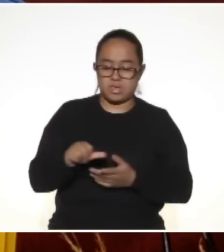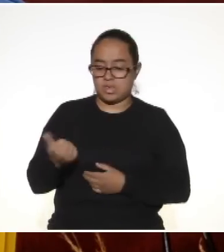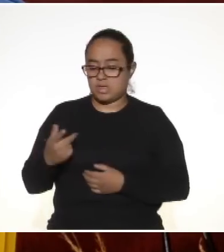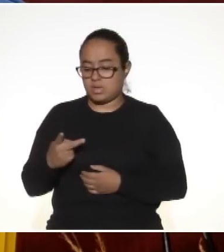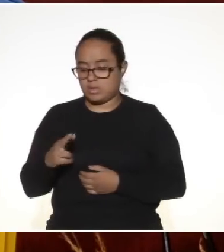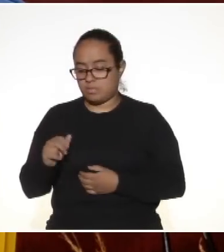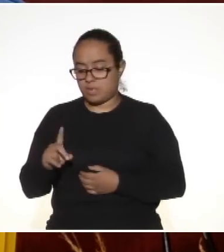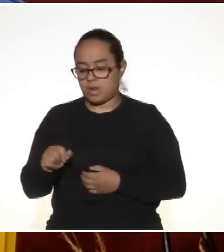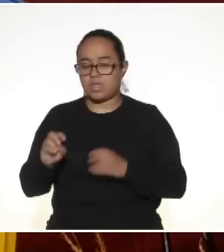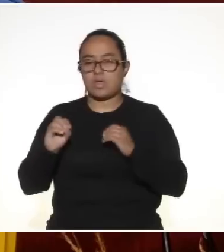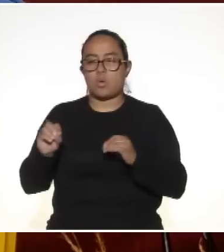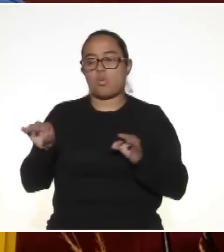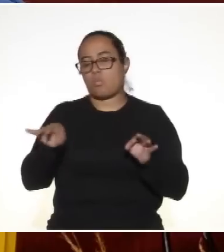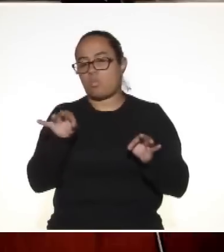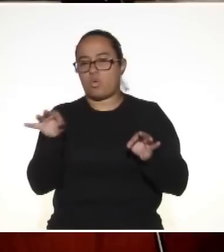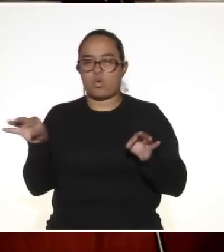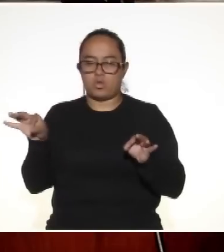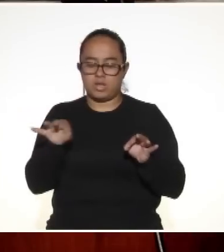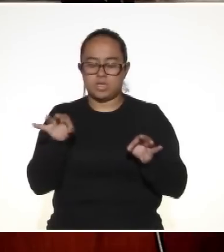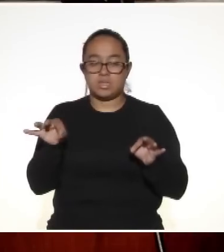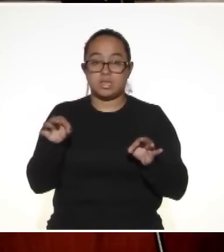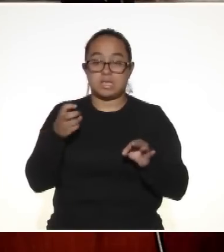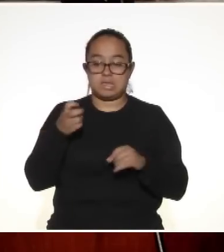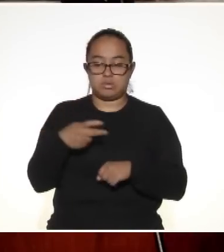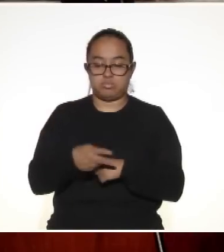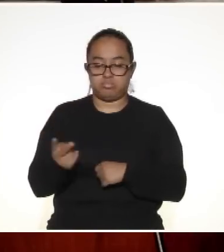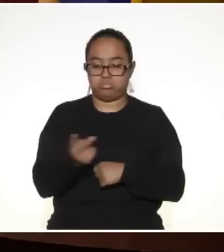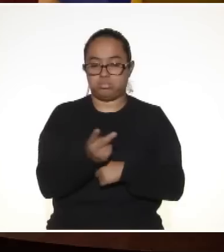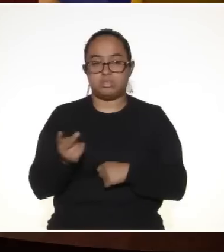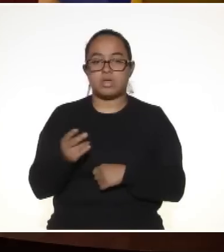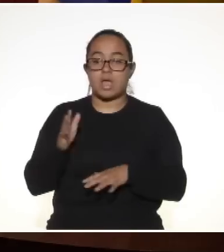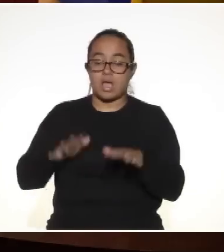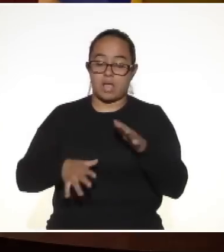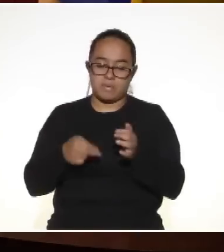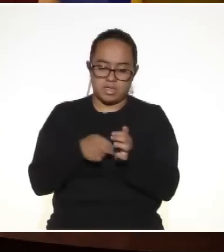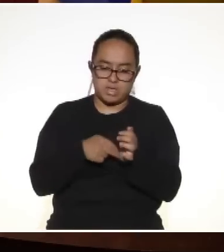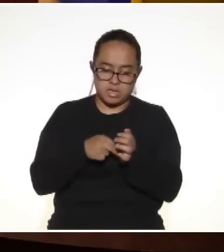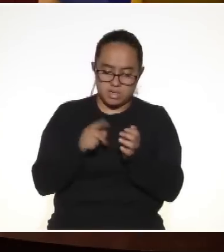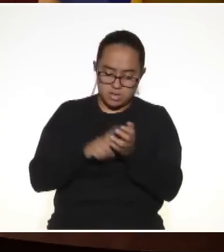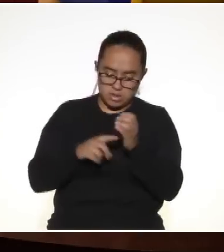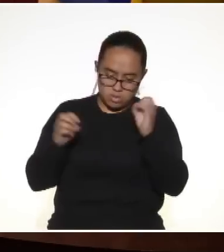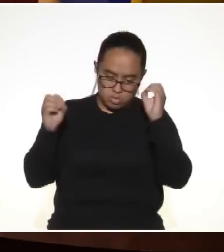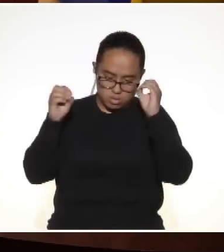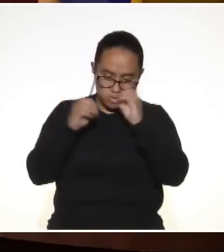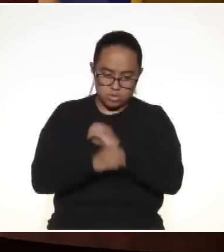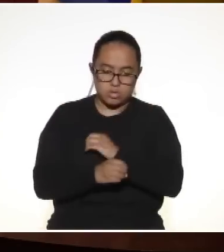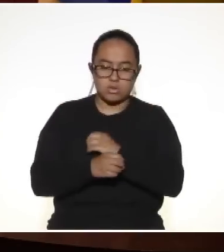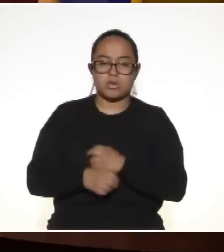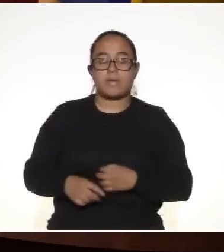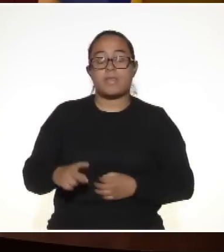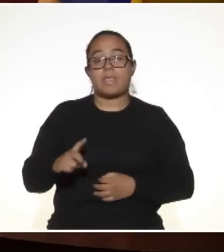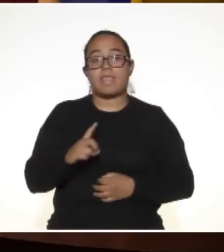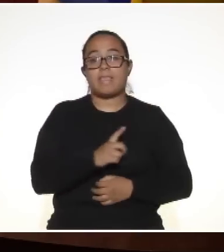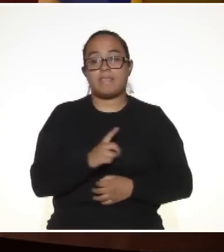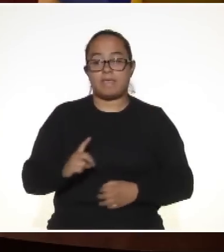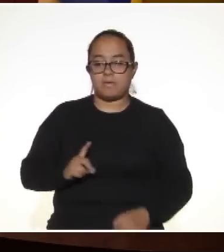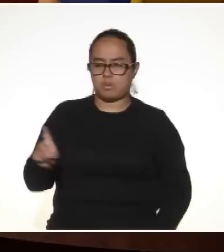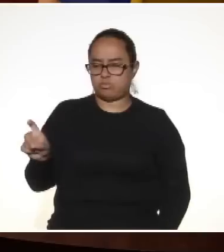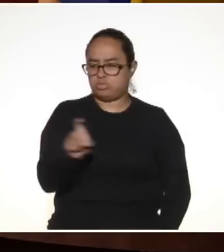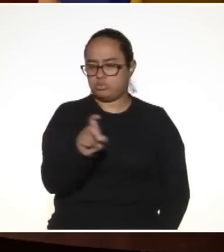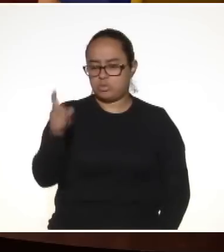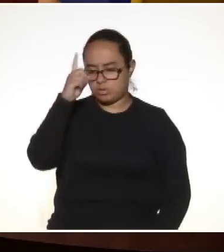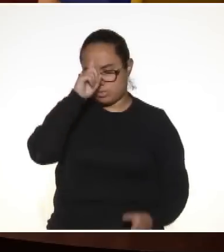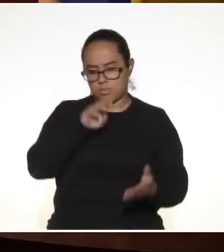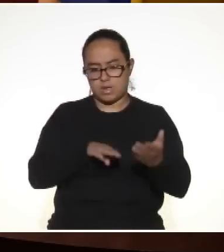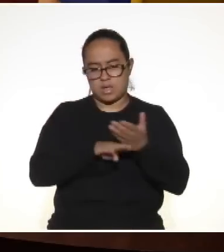o violinista, que le llaman. Que le llaman a la violinista. Estas normalmente se esconden en lugares oscuros. Usar antiinsectos